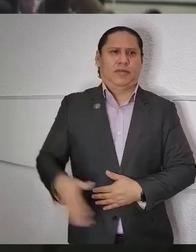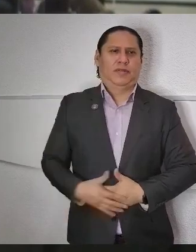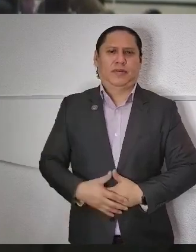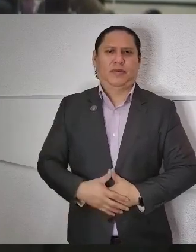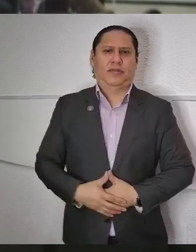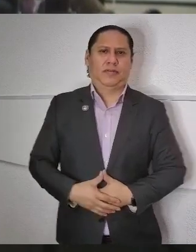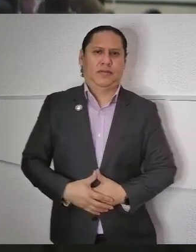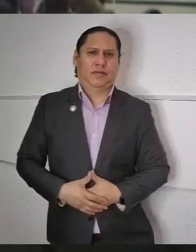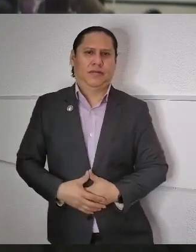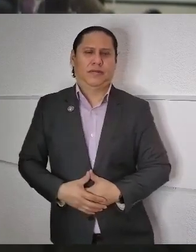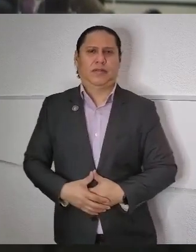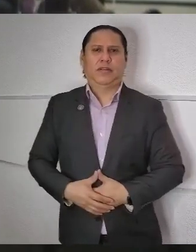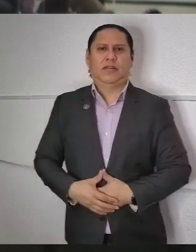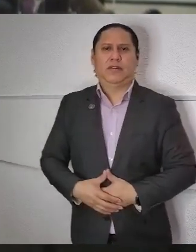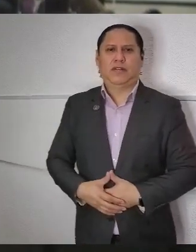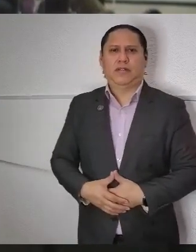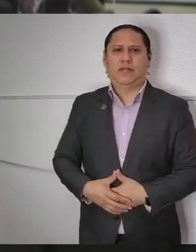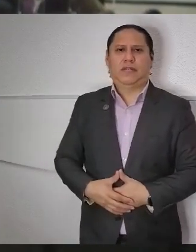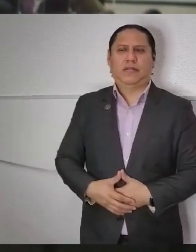mano.